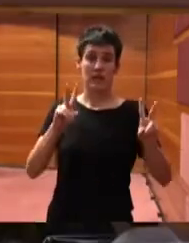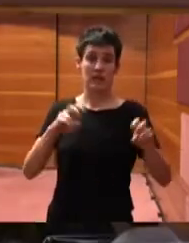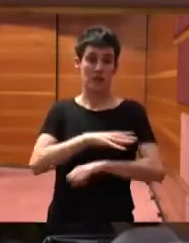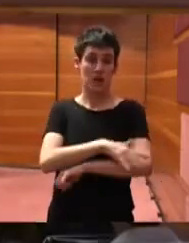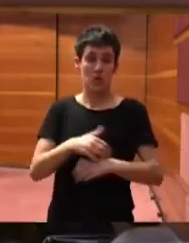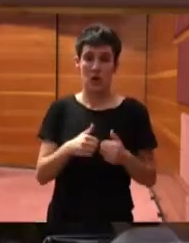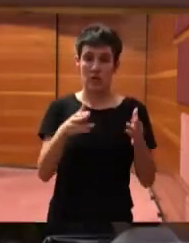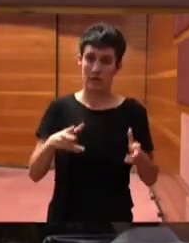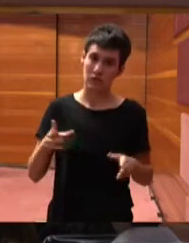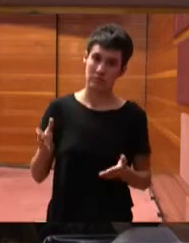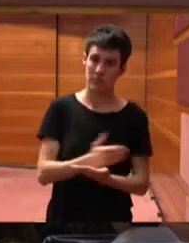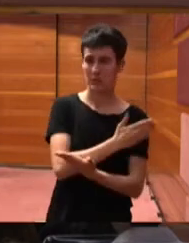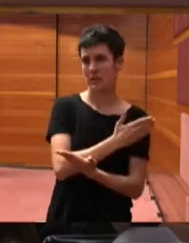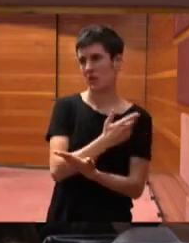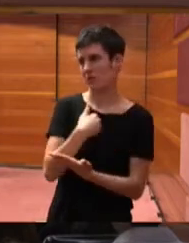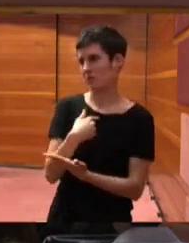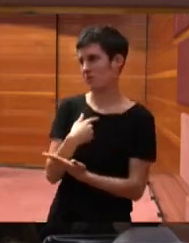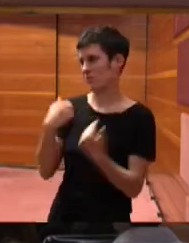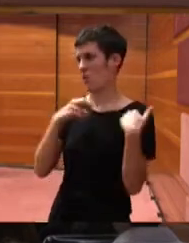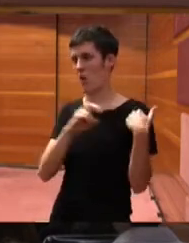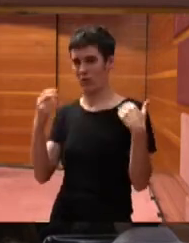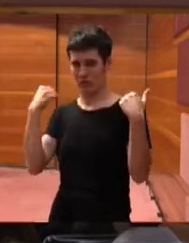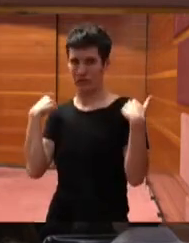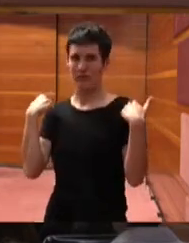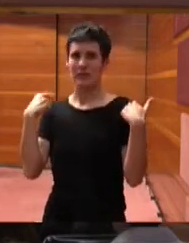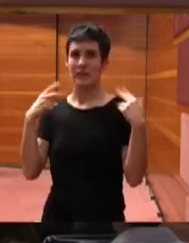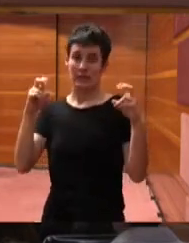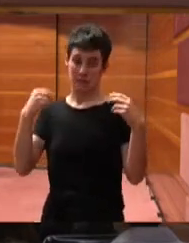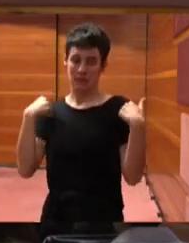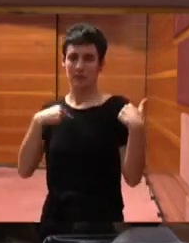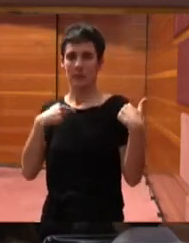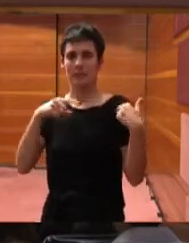hablar yo de los 2 bloques, lo he hecho rápido. Y vamos a hablar de transparencia.